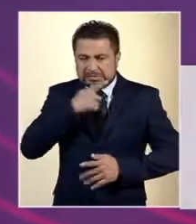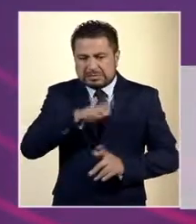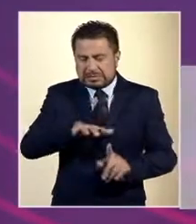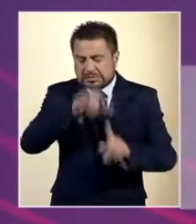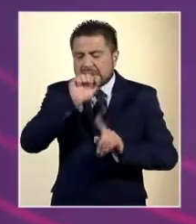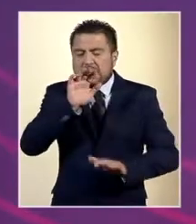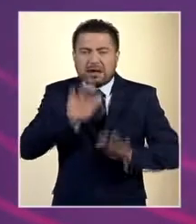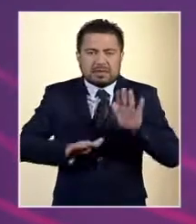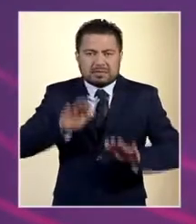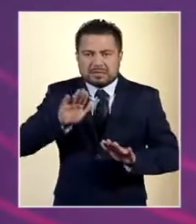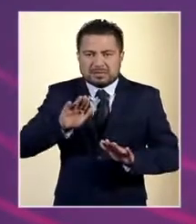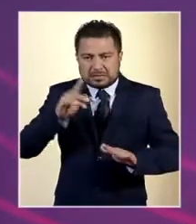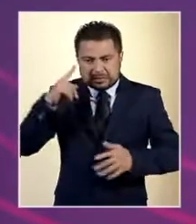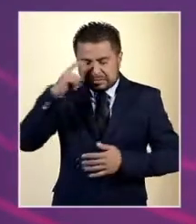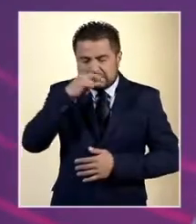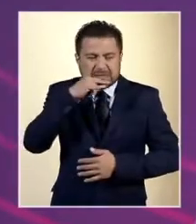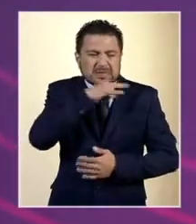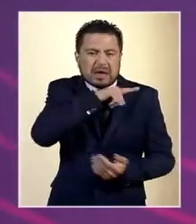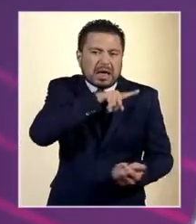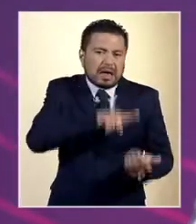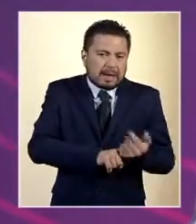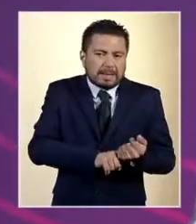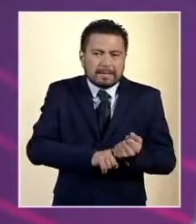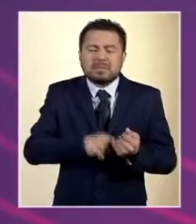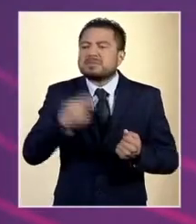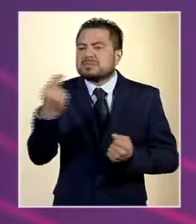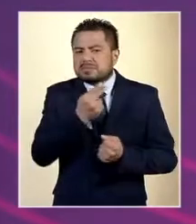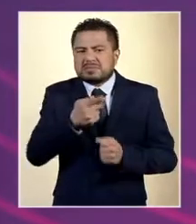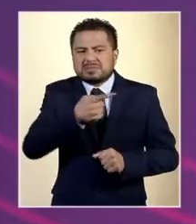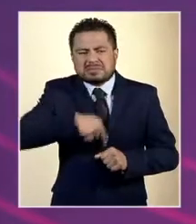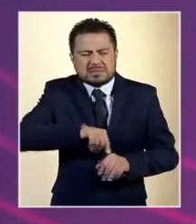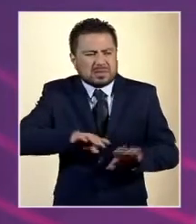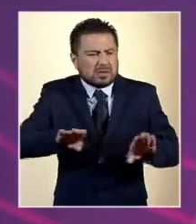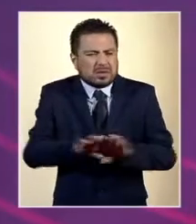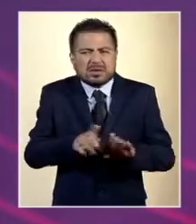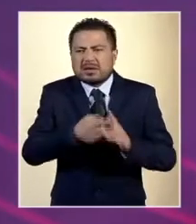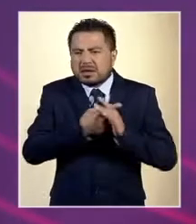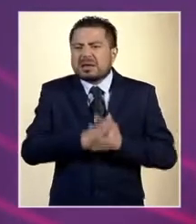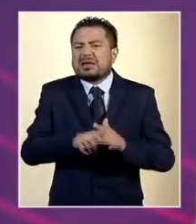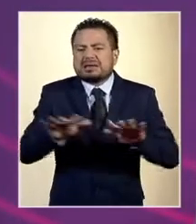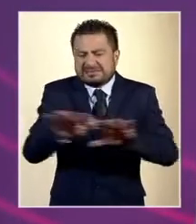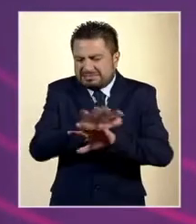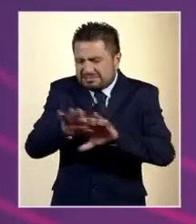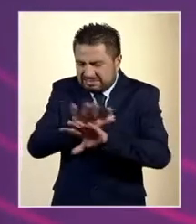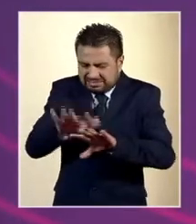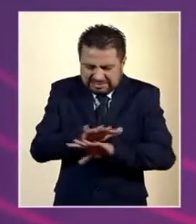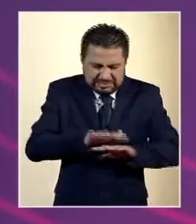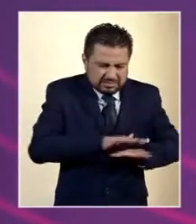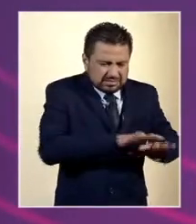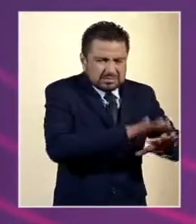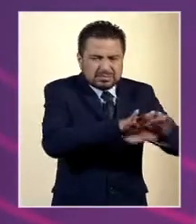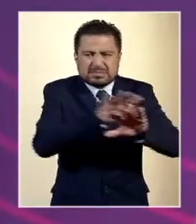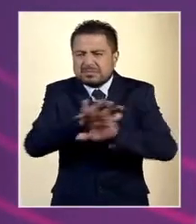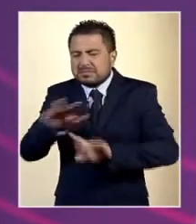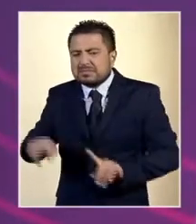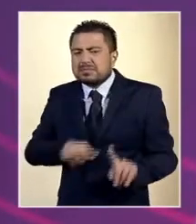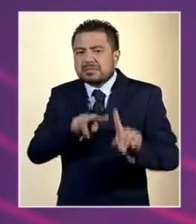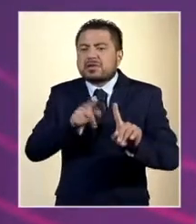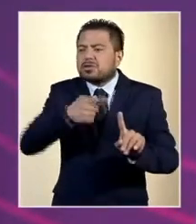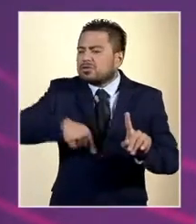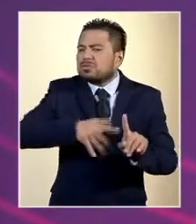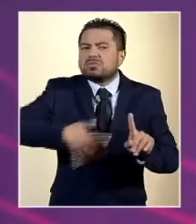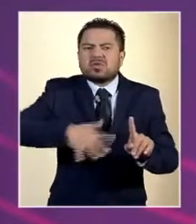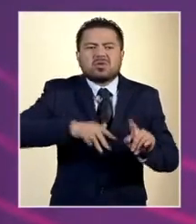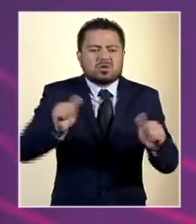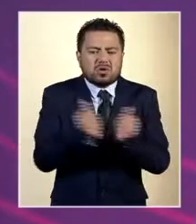a veces un poco como hipócrita, ¿no? Y que tenemos que empezar como a cambiar esta mirada. Solo lo que estamos buscando